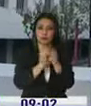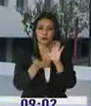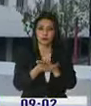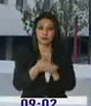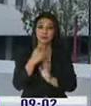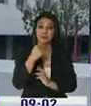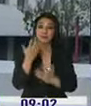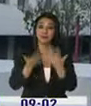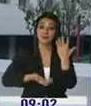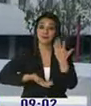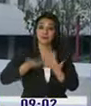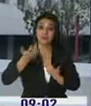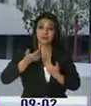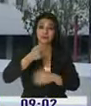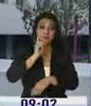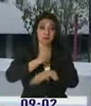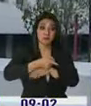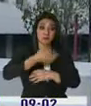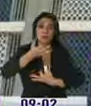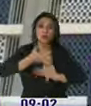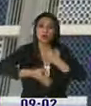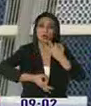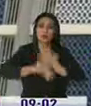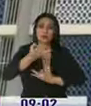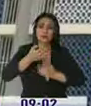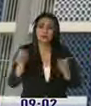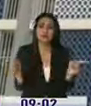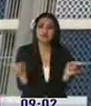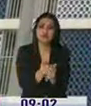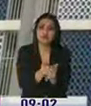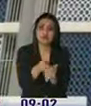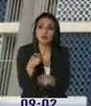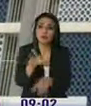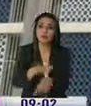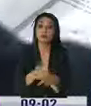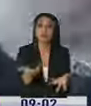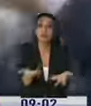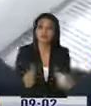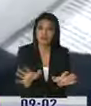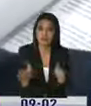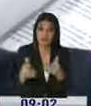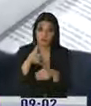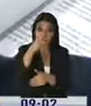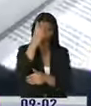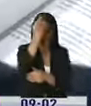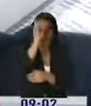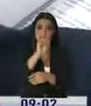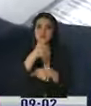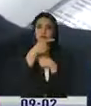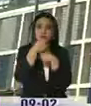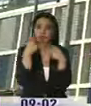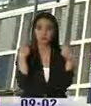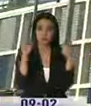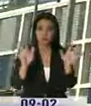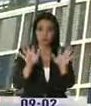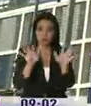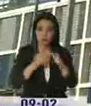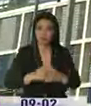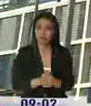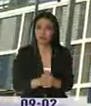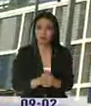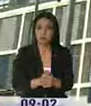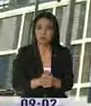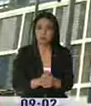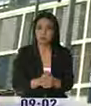un supuesto dictamen abstentivo en favor del vicepresidente de la República, Jorge Glass, es totalmente falso, el cual además